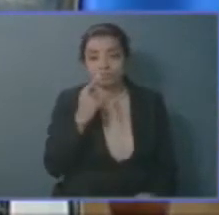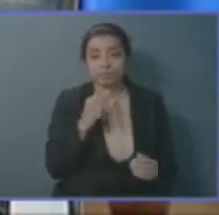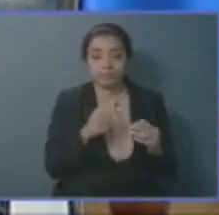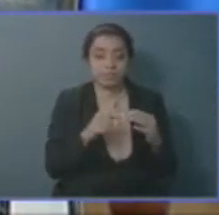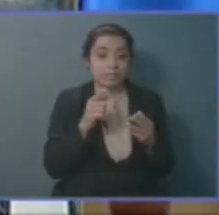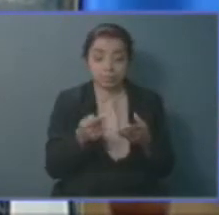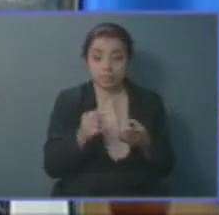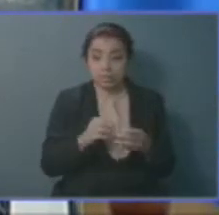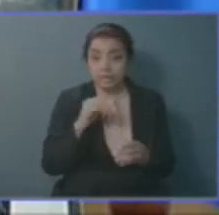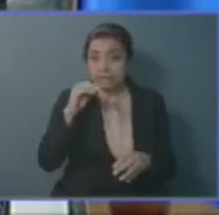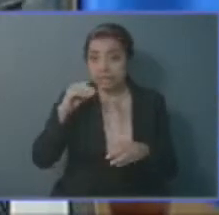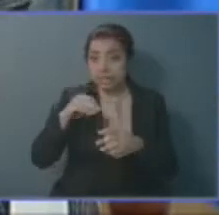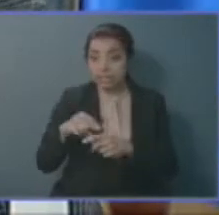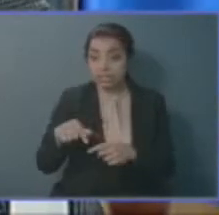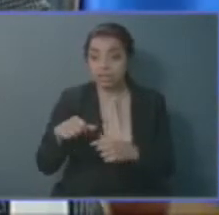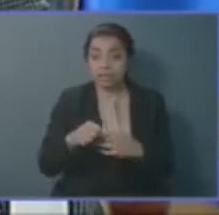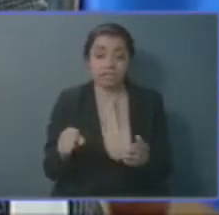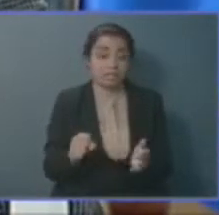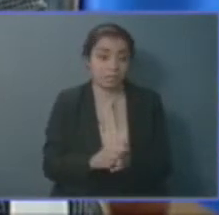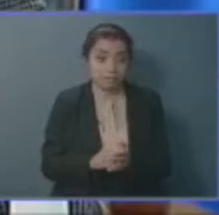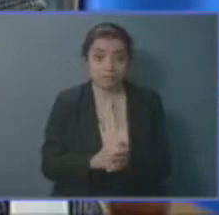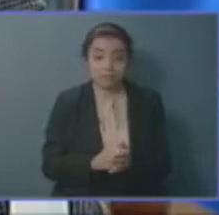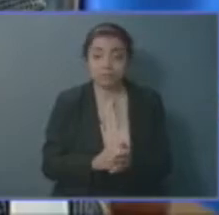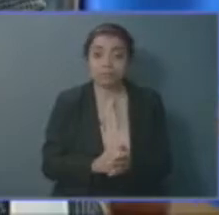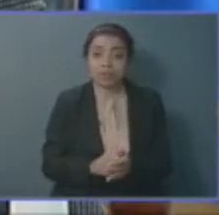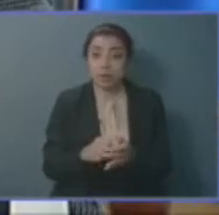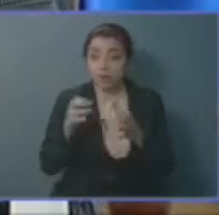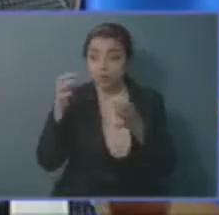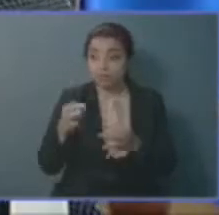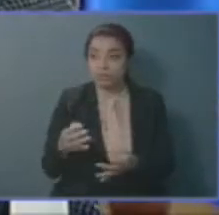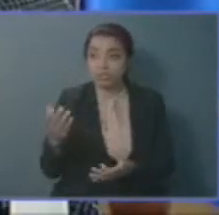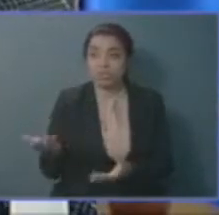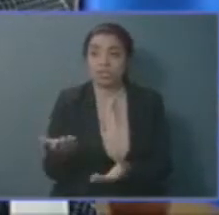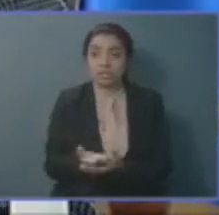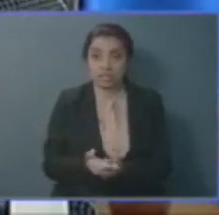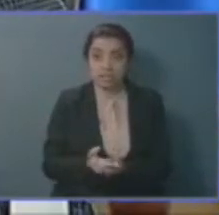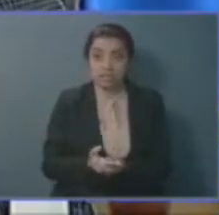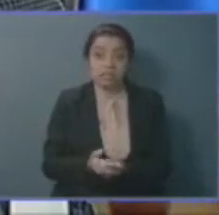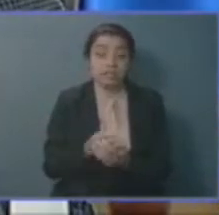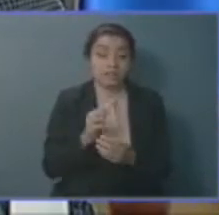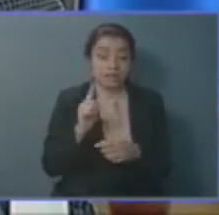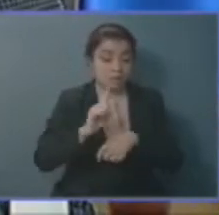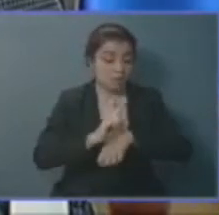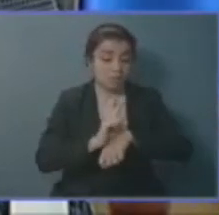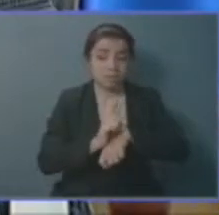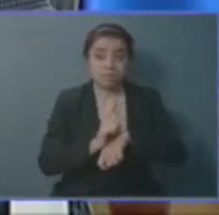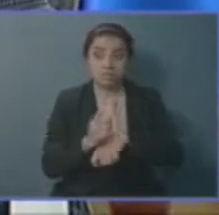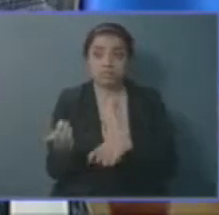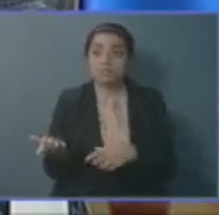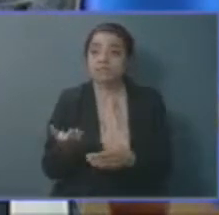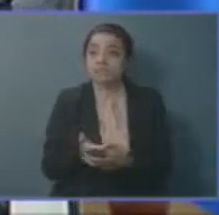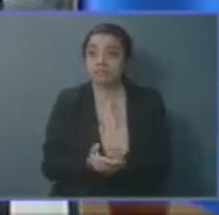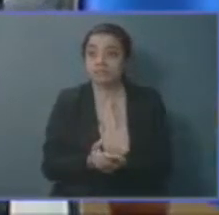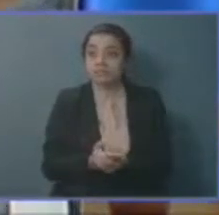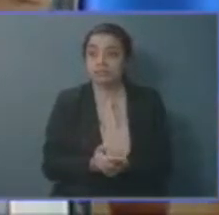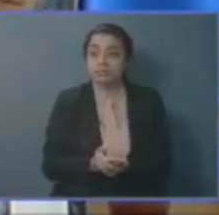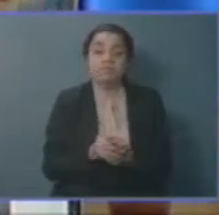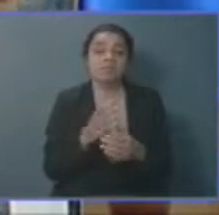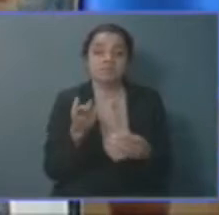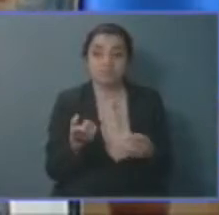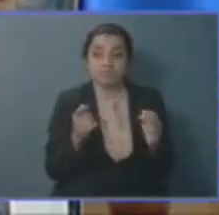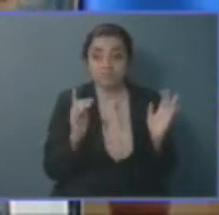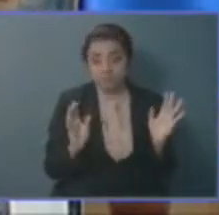ingresó aquí a la Asamblea Legislativa oficialmente un par de minutos antes de que se venciera el plazo